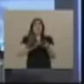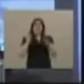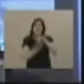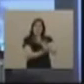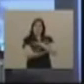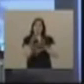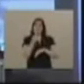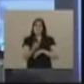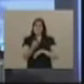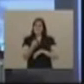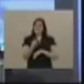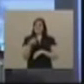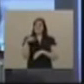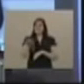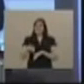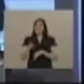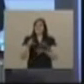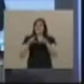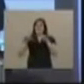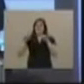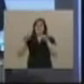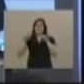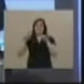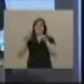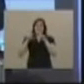decir sinceramente que te provoca tendinitis.